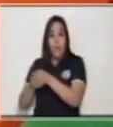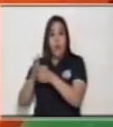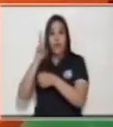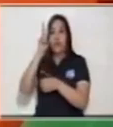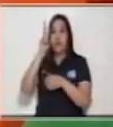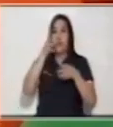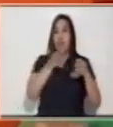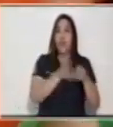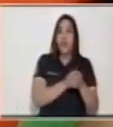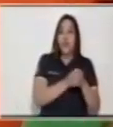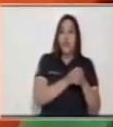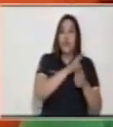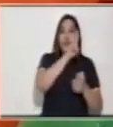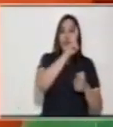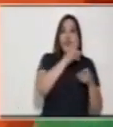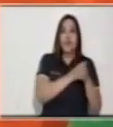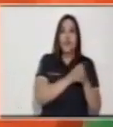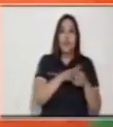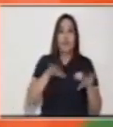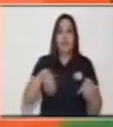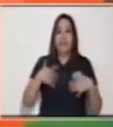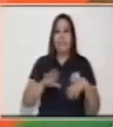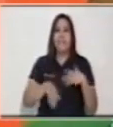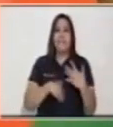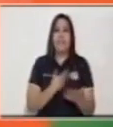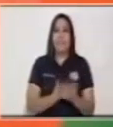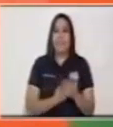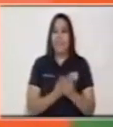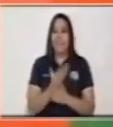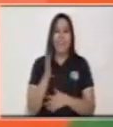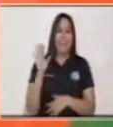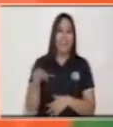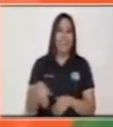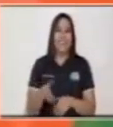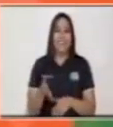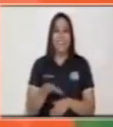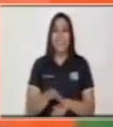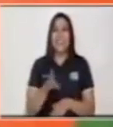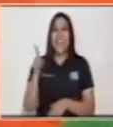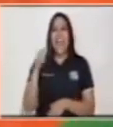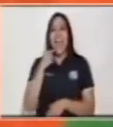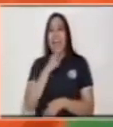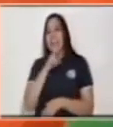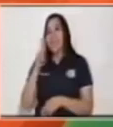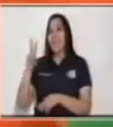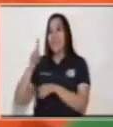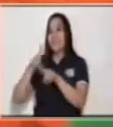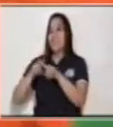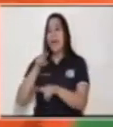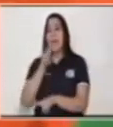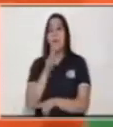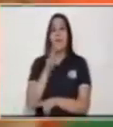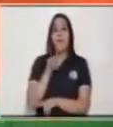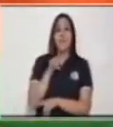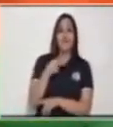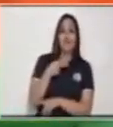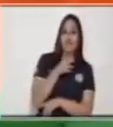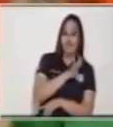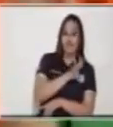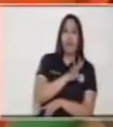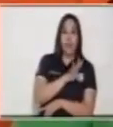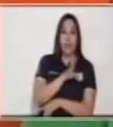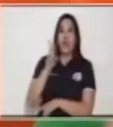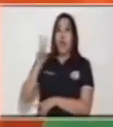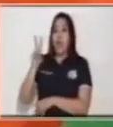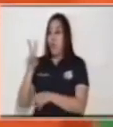cayó la flor. La recogemos más tarde. 2 por 2. 4. ¿Cómo sé eso? Dos